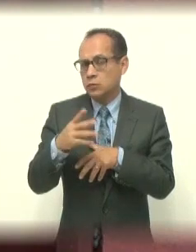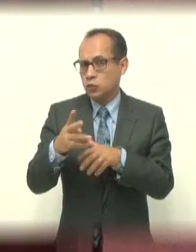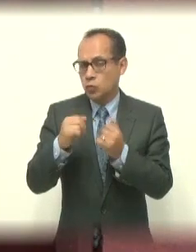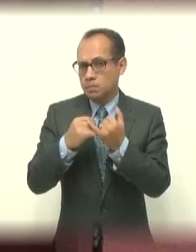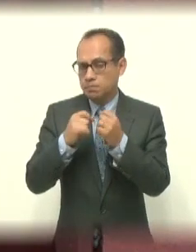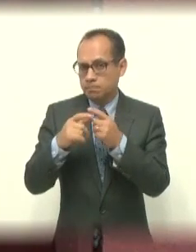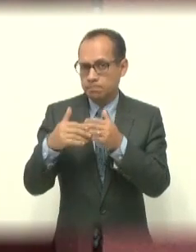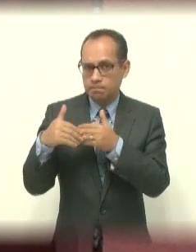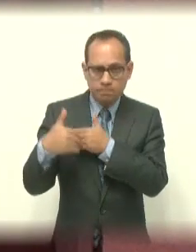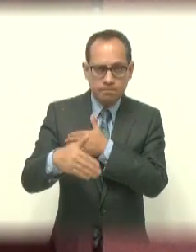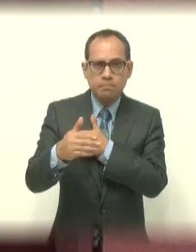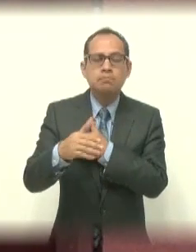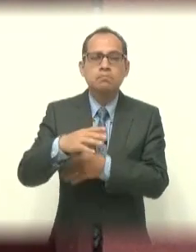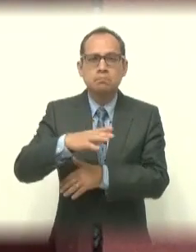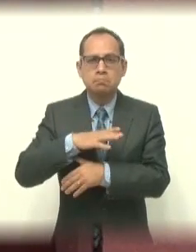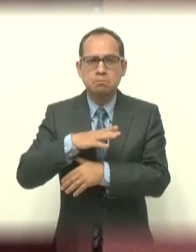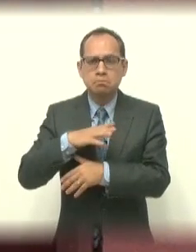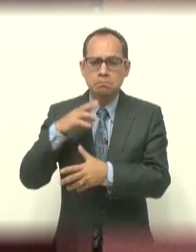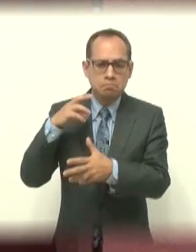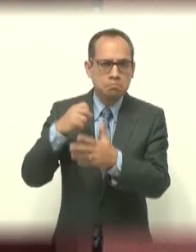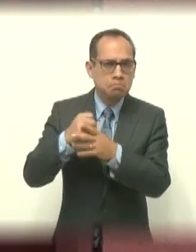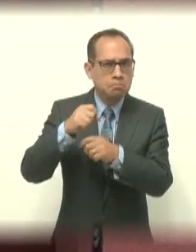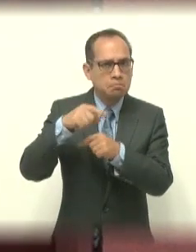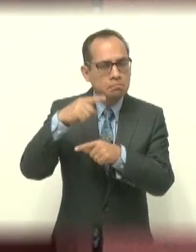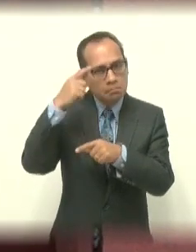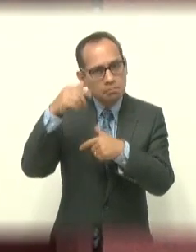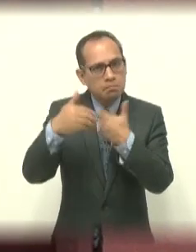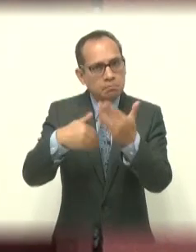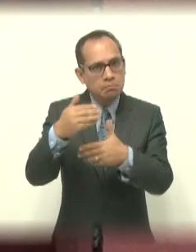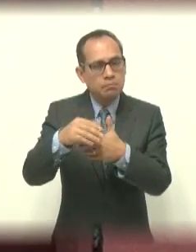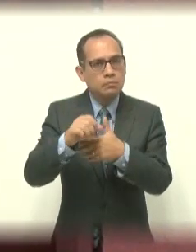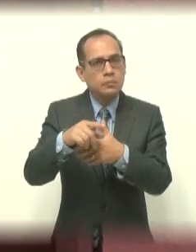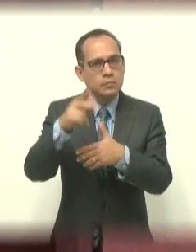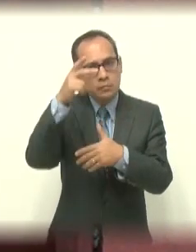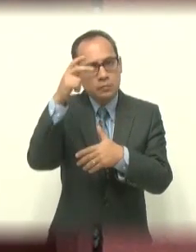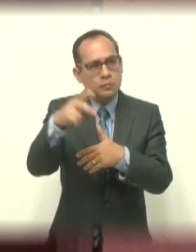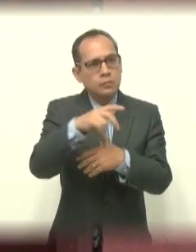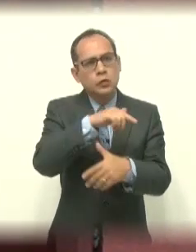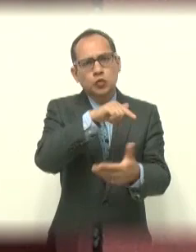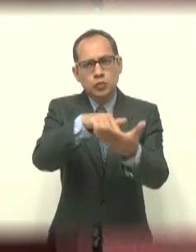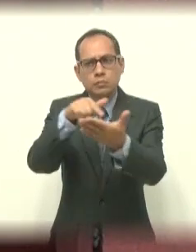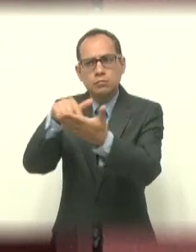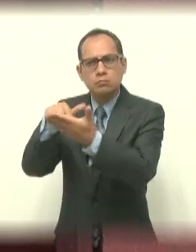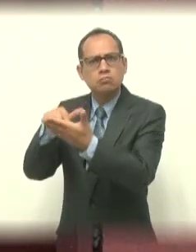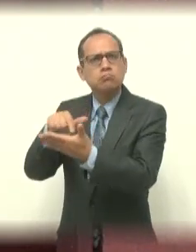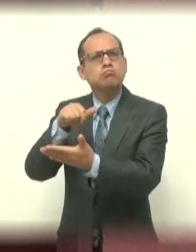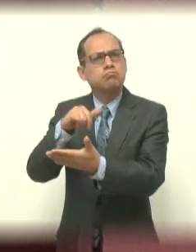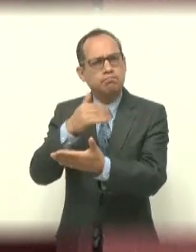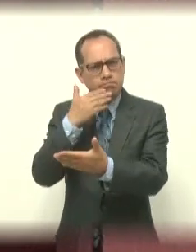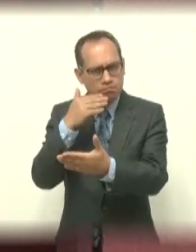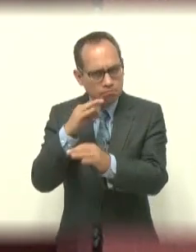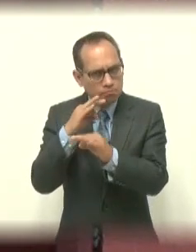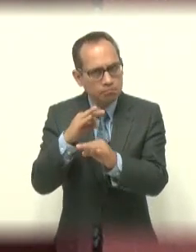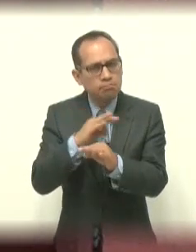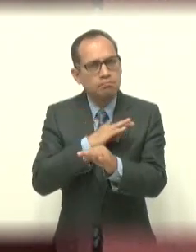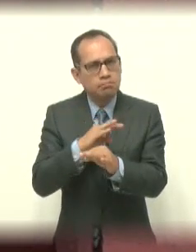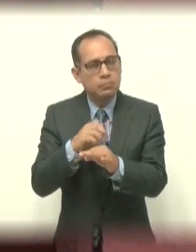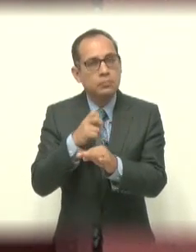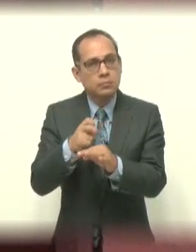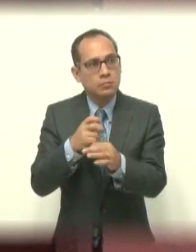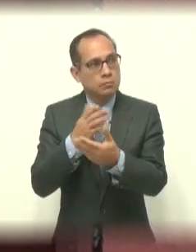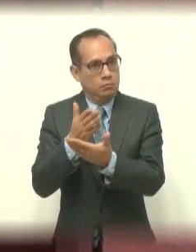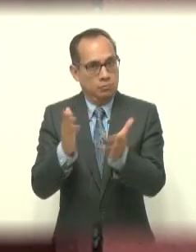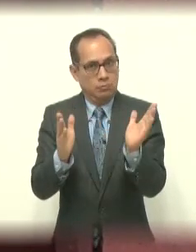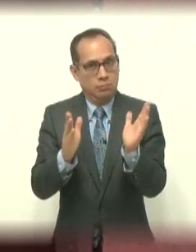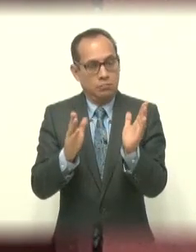es continuar con la gestión y el trabajo en cada región de Hidalgo, escuchando siempre las propuestas y necesidades de todos